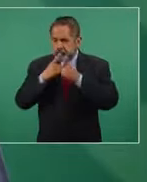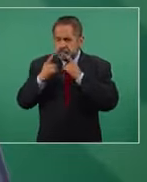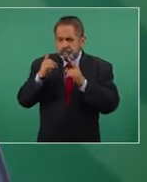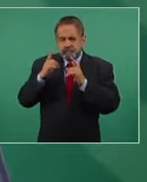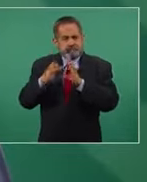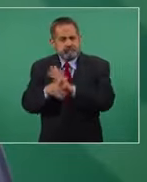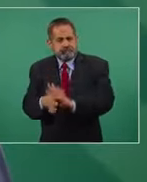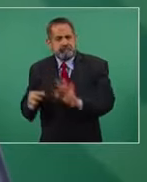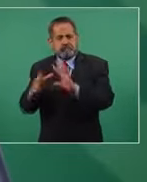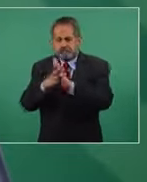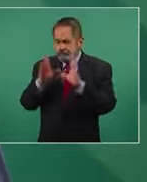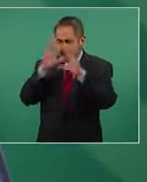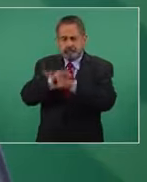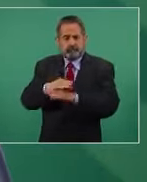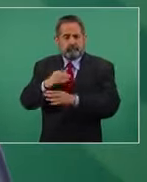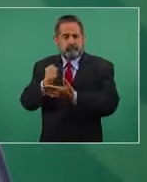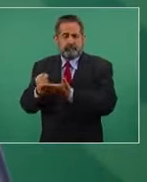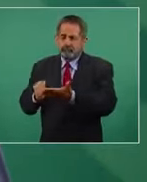persuadir, no imponer.